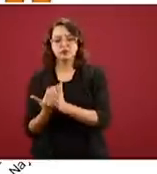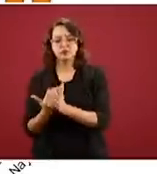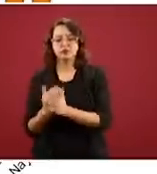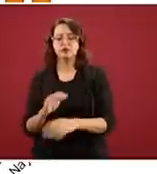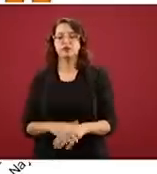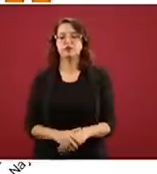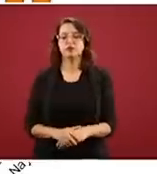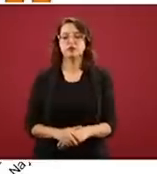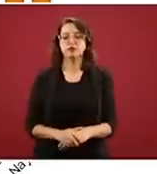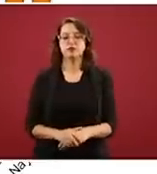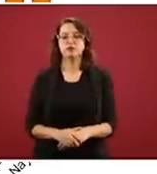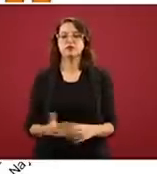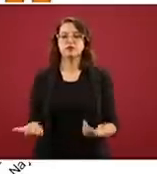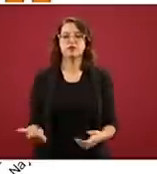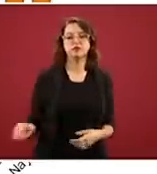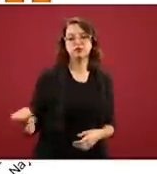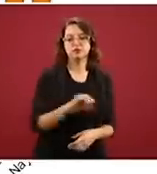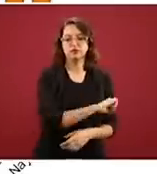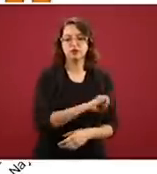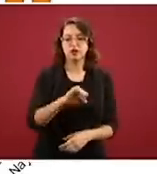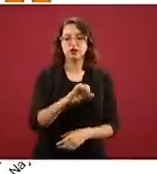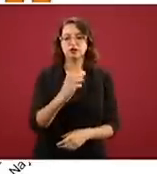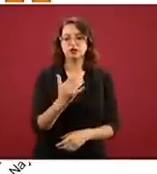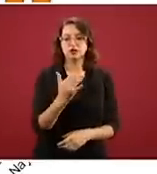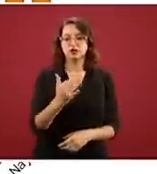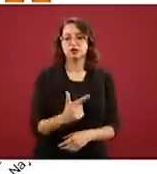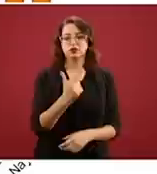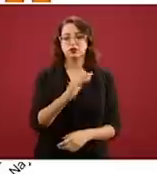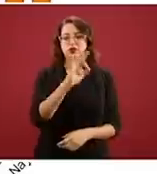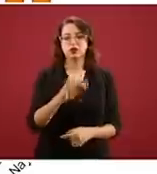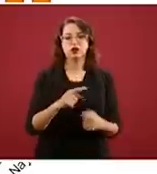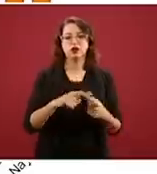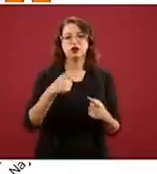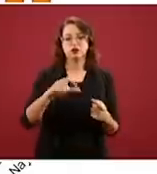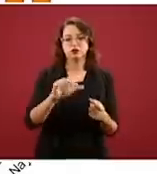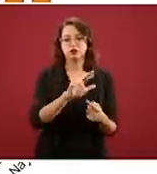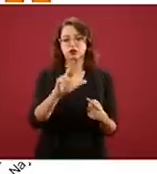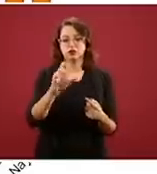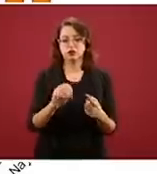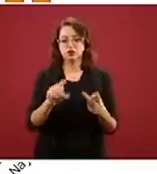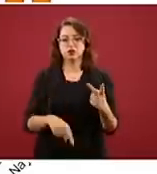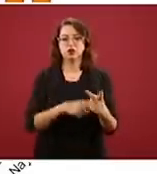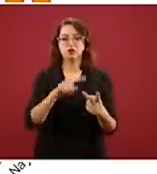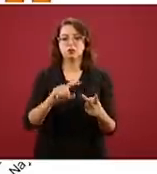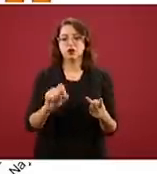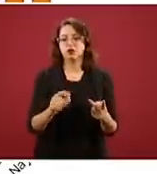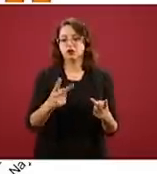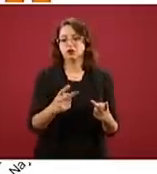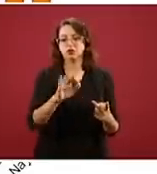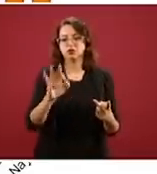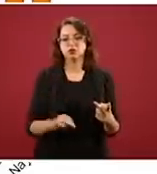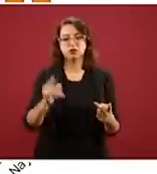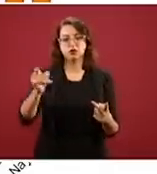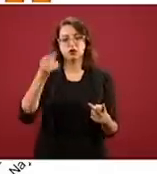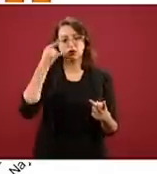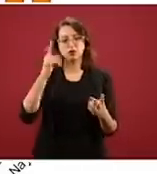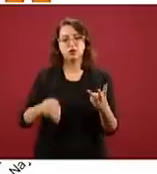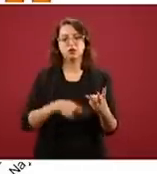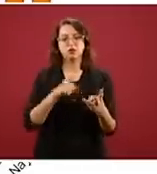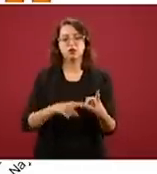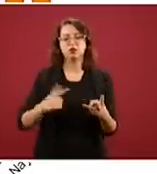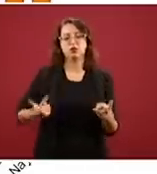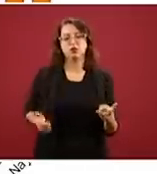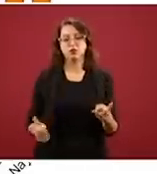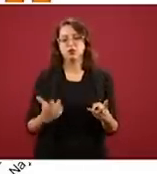Se incrementó 57% en Quintana Roo, se incrementó 22% en Campeche, Guanajuato